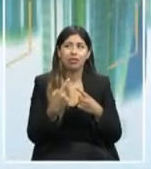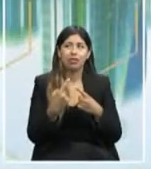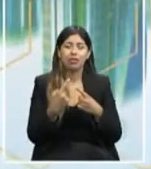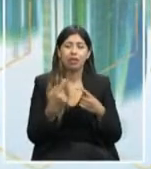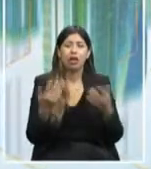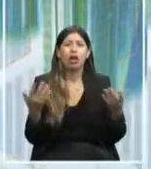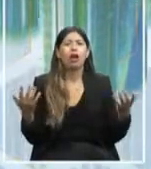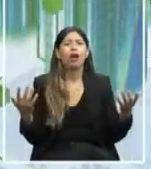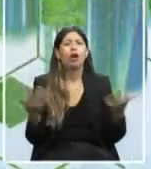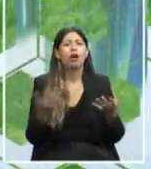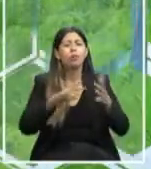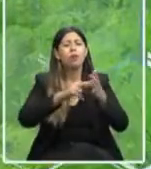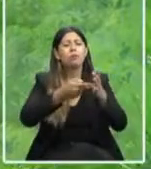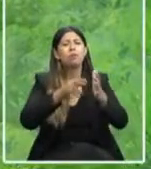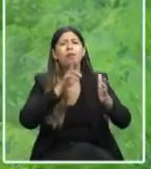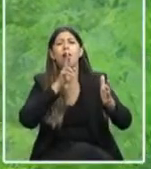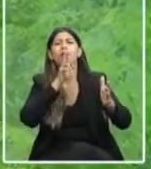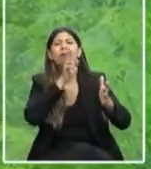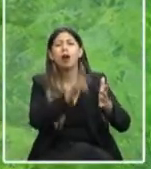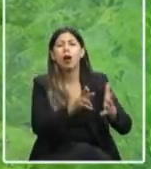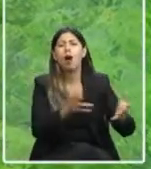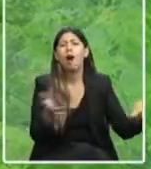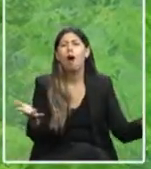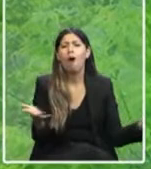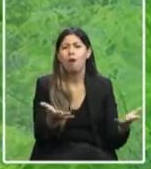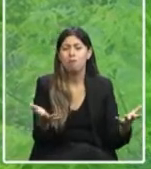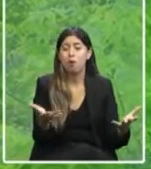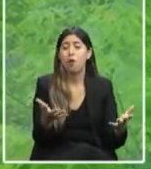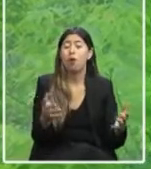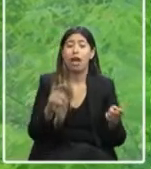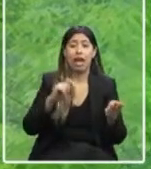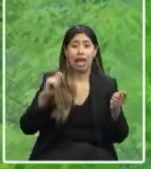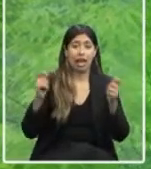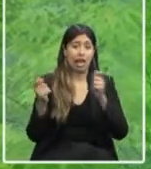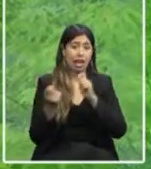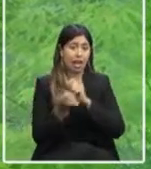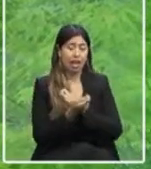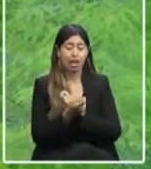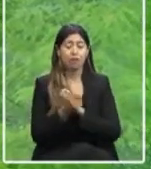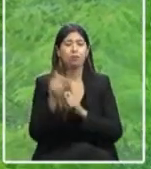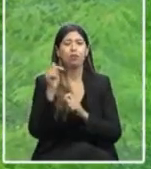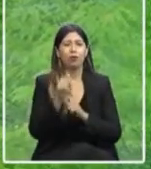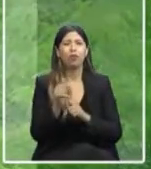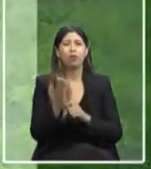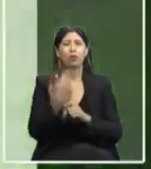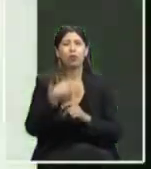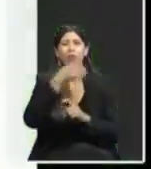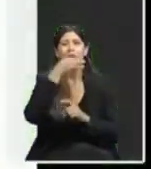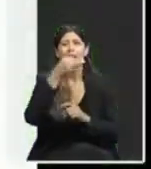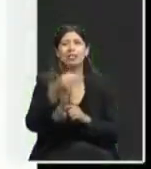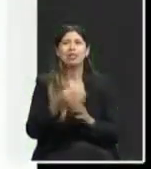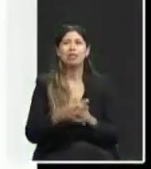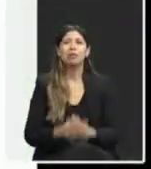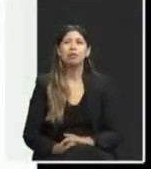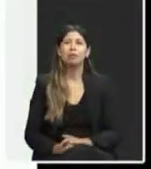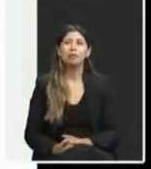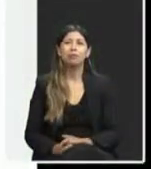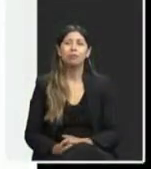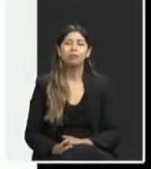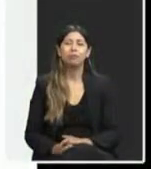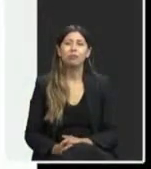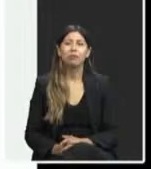cómo solucionar las problemáticas? Básicamente son los cambios transformativos. Nosotros hablamos que